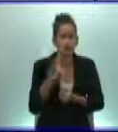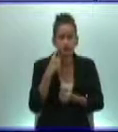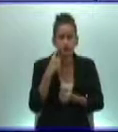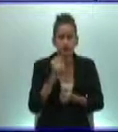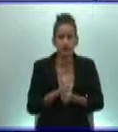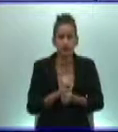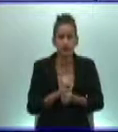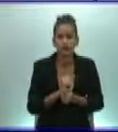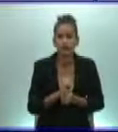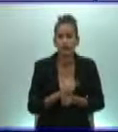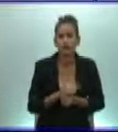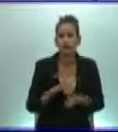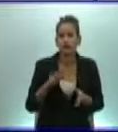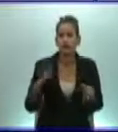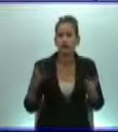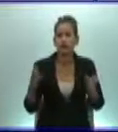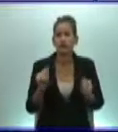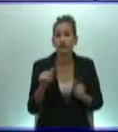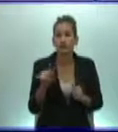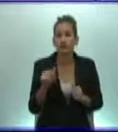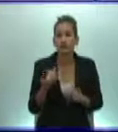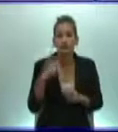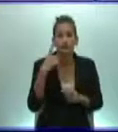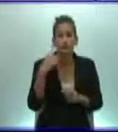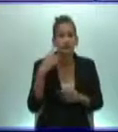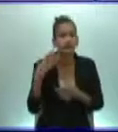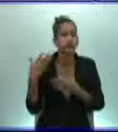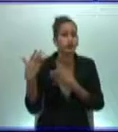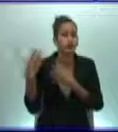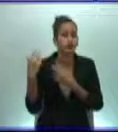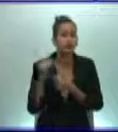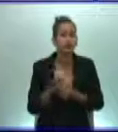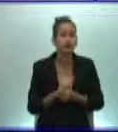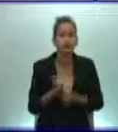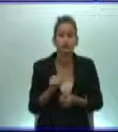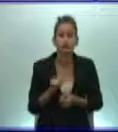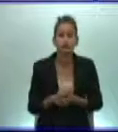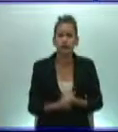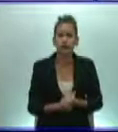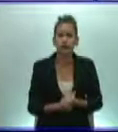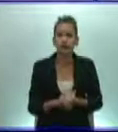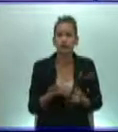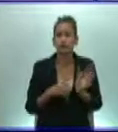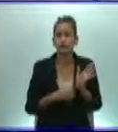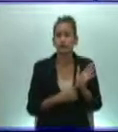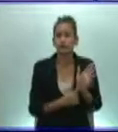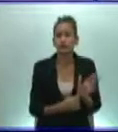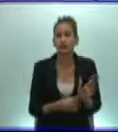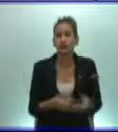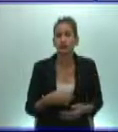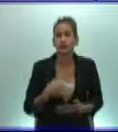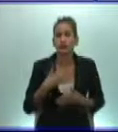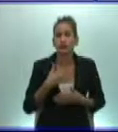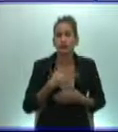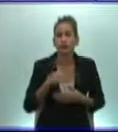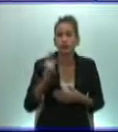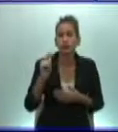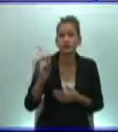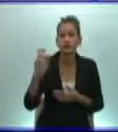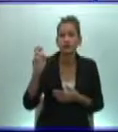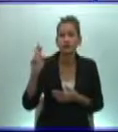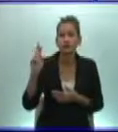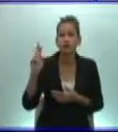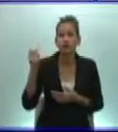los lados iguales, que ya anteriormente también pudimos demostrar por la propiedad de transitividad que eran